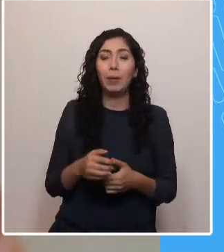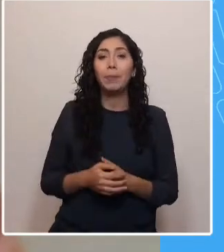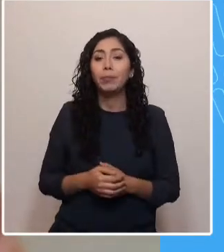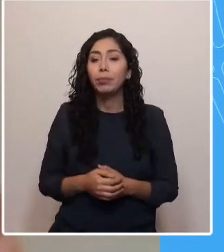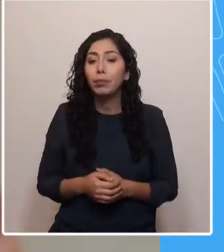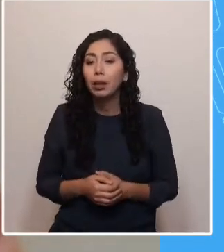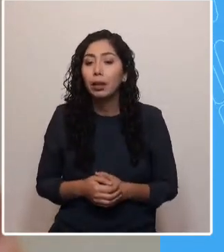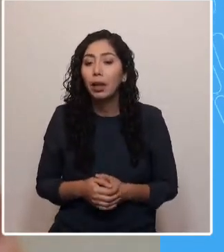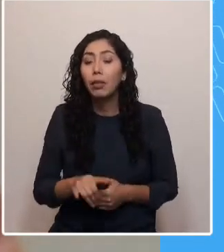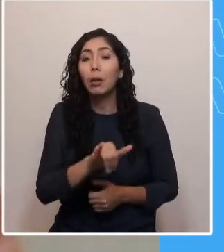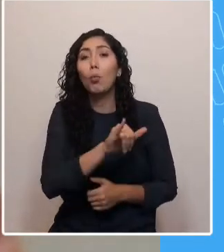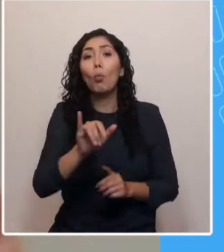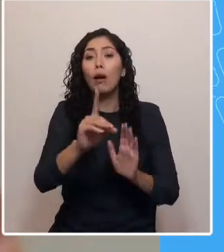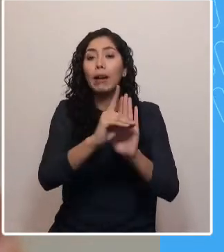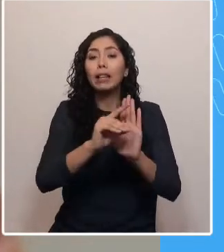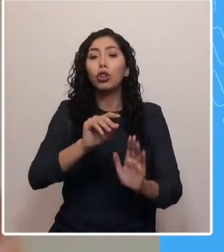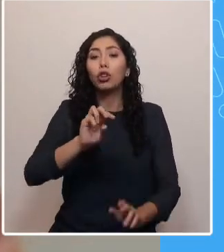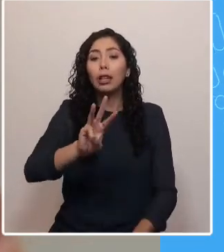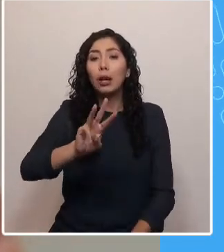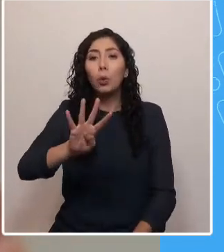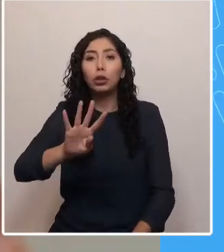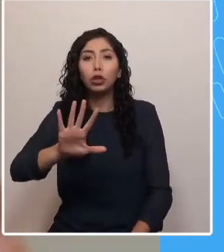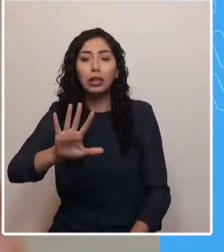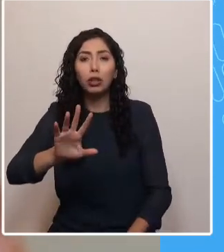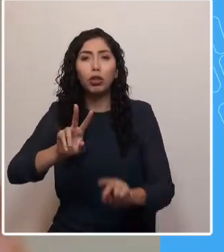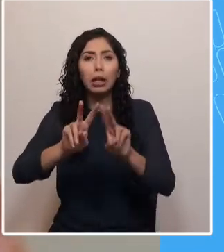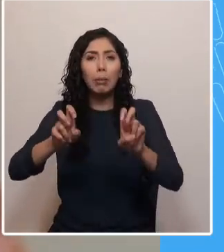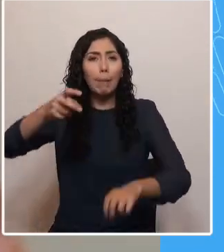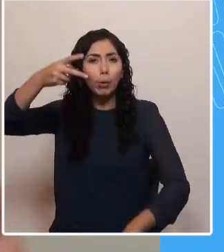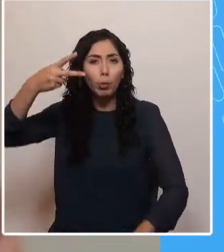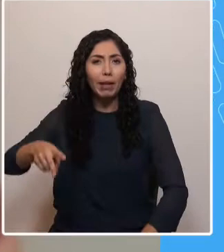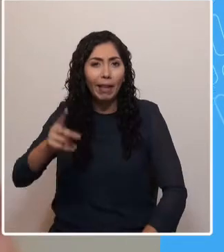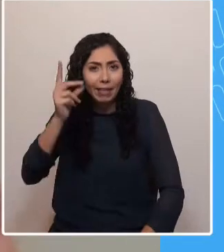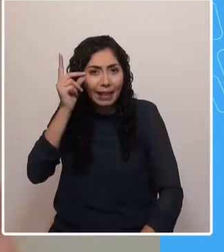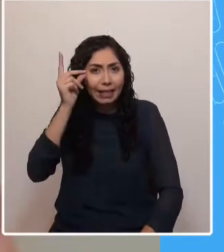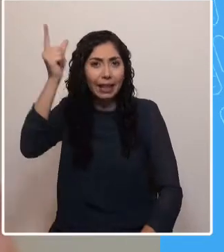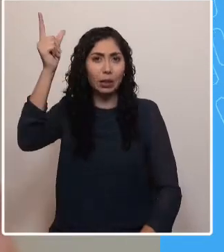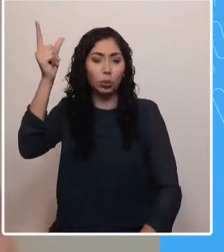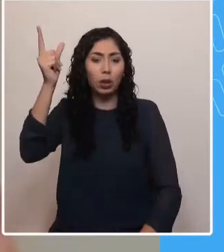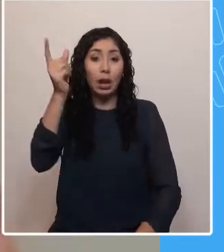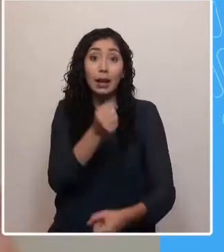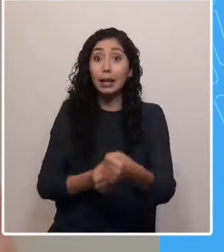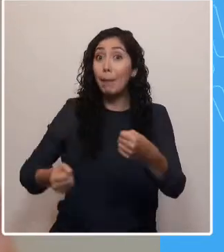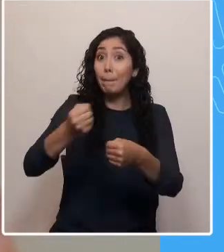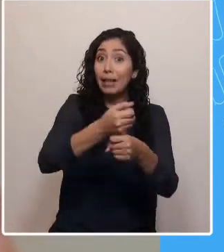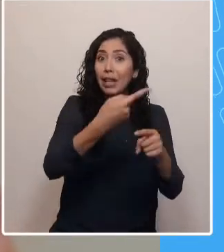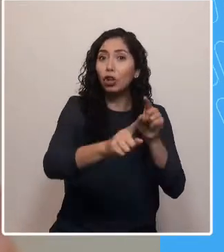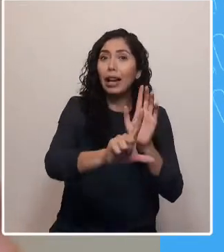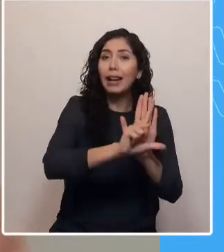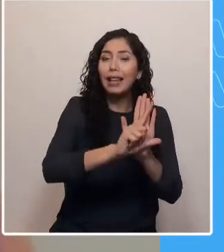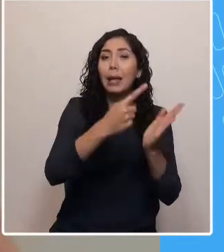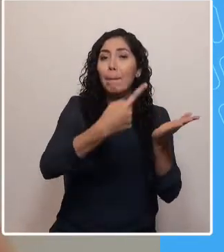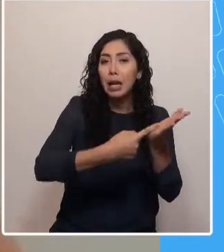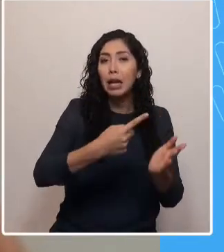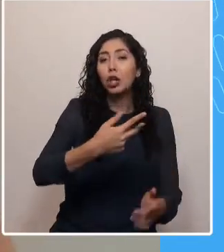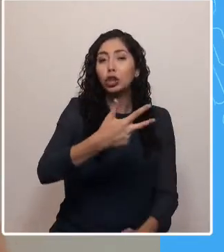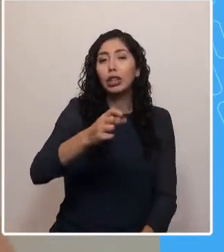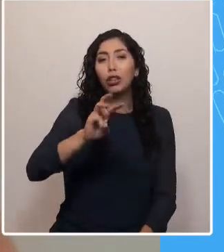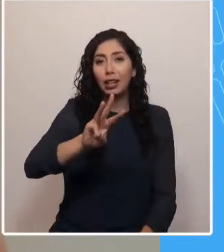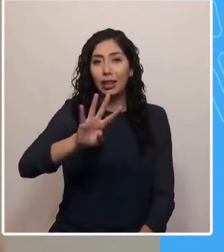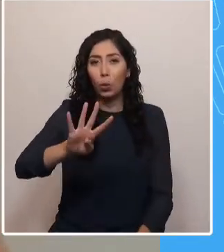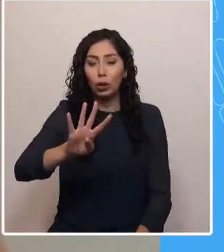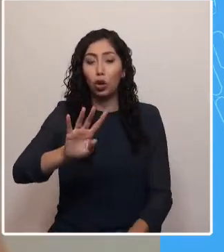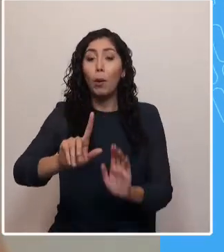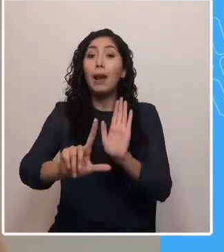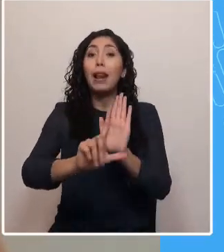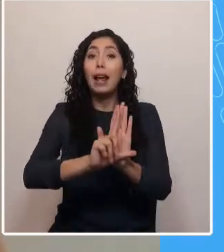decreto 345 sobre propiedad intelectual, que reemplazó la ley de 1834. Ley